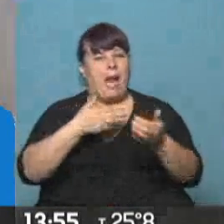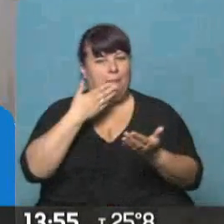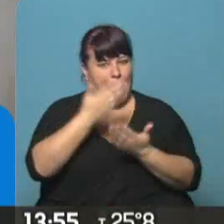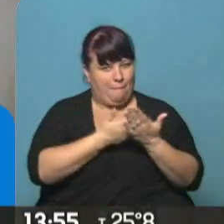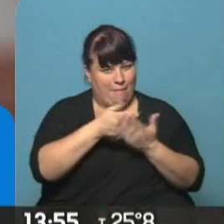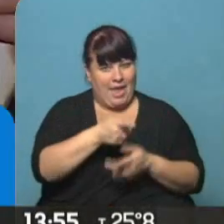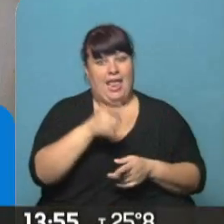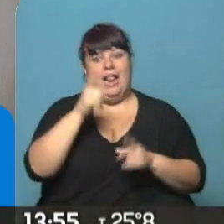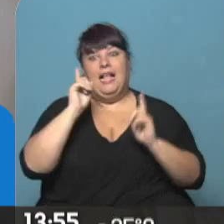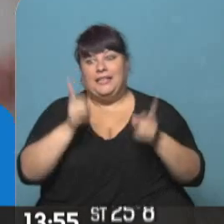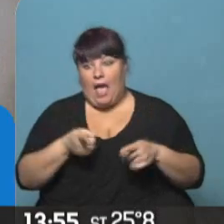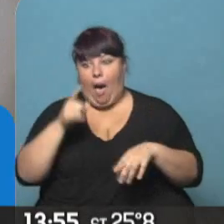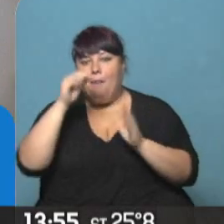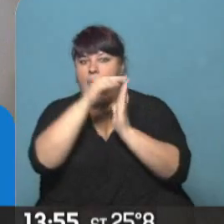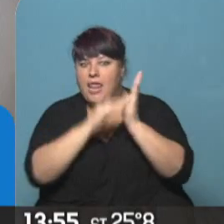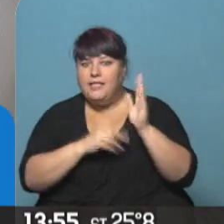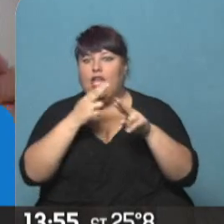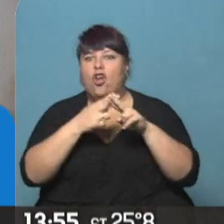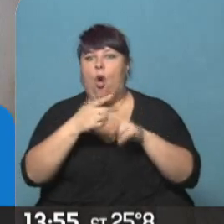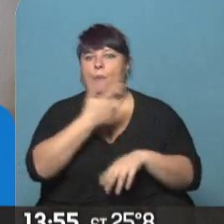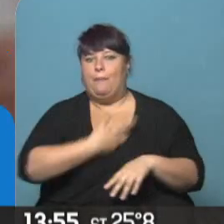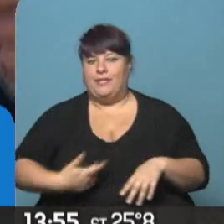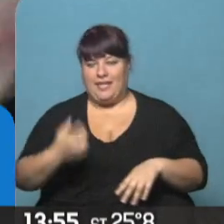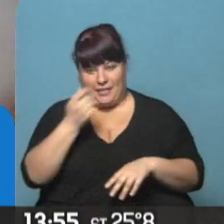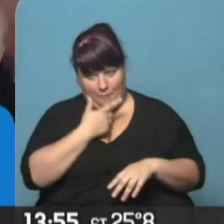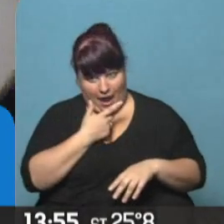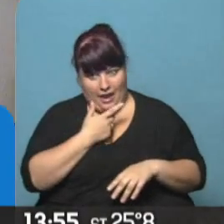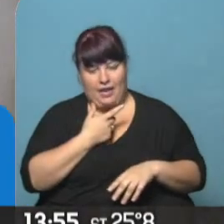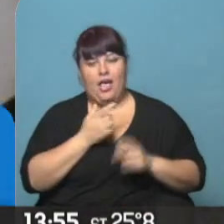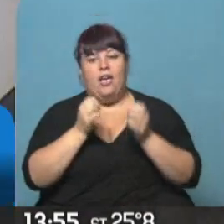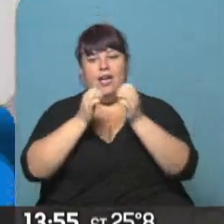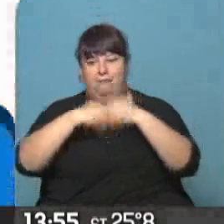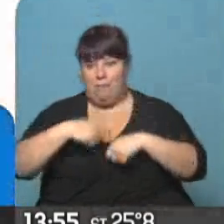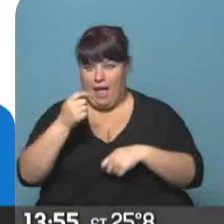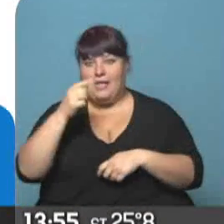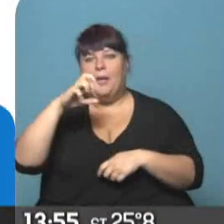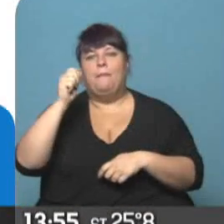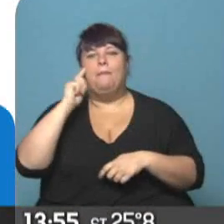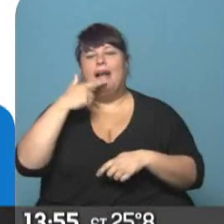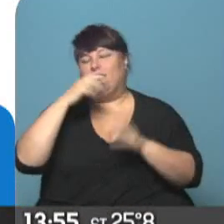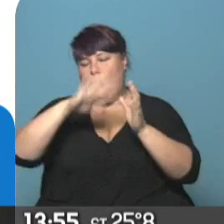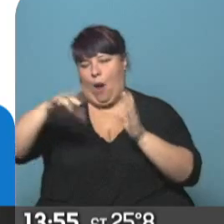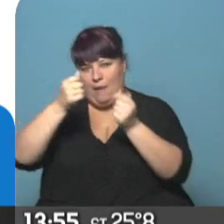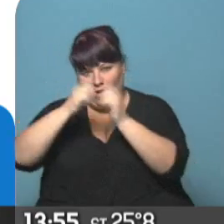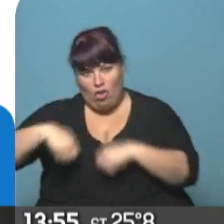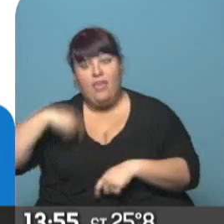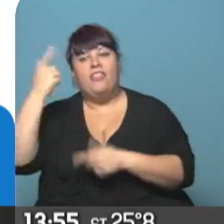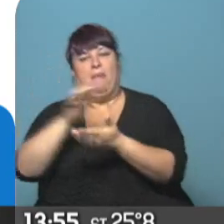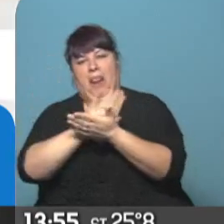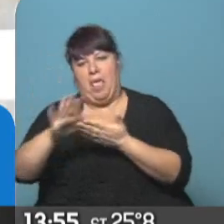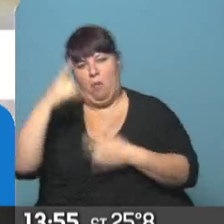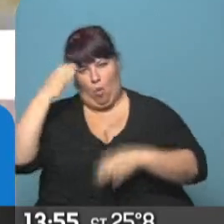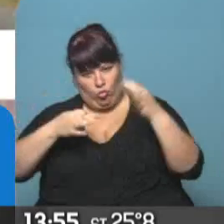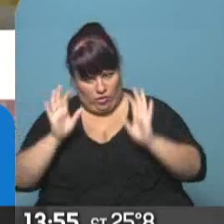papers donde entre otros apareció el nombre del presidente mauricio macri por offshore en paraísos fiscales sobreseído luego por la